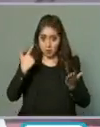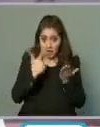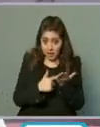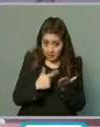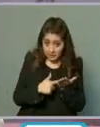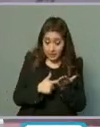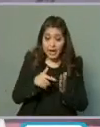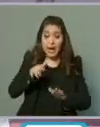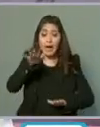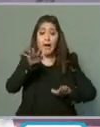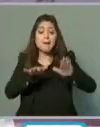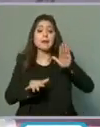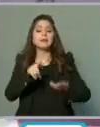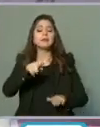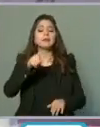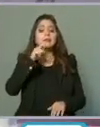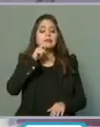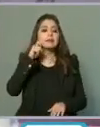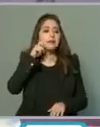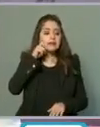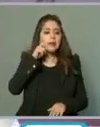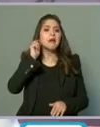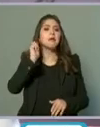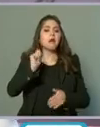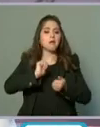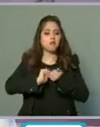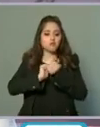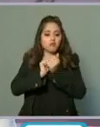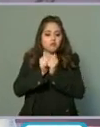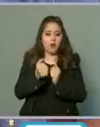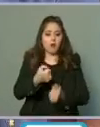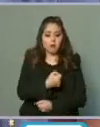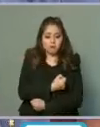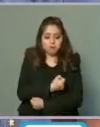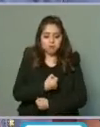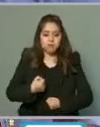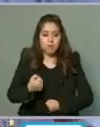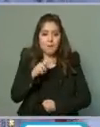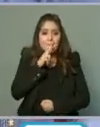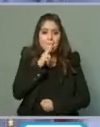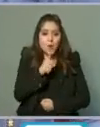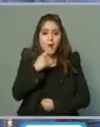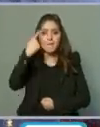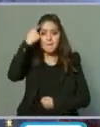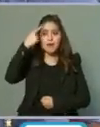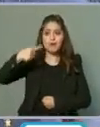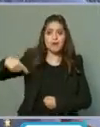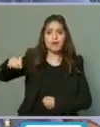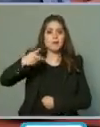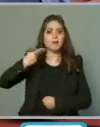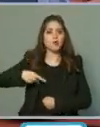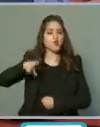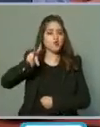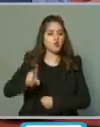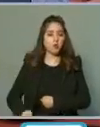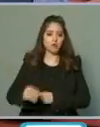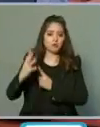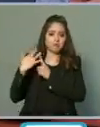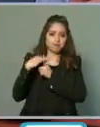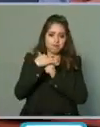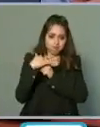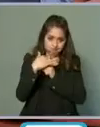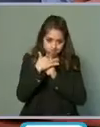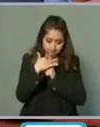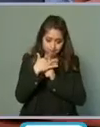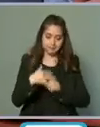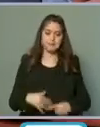muchas personas tienden a ponerse muy gorditos para no atraer a otras personas. Miguel, por ejemplo, ahorita estabas mencionando la cuestión